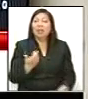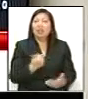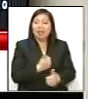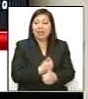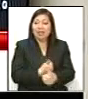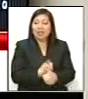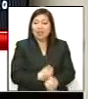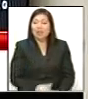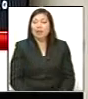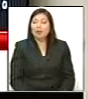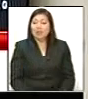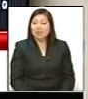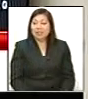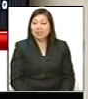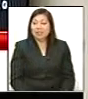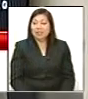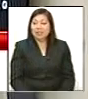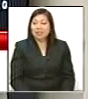Ayacucho.